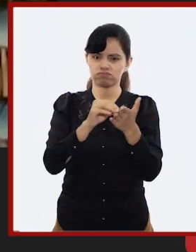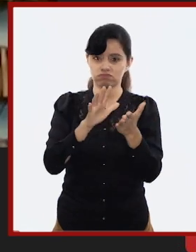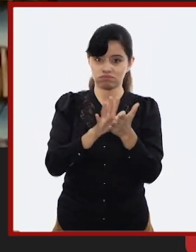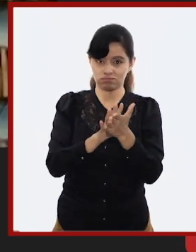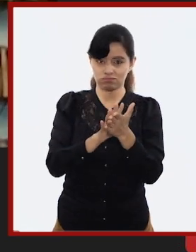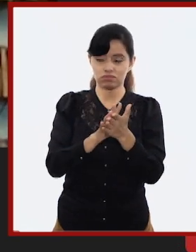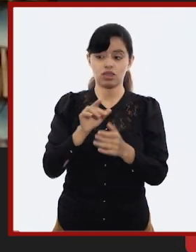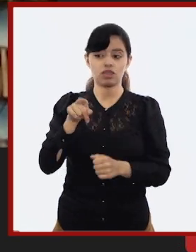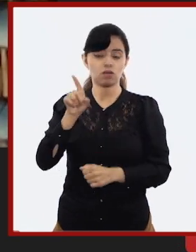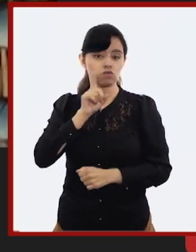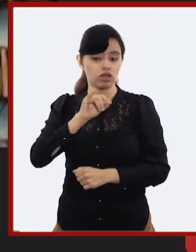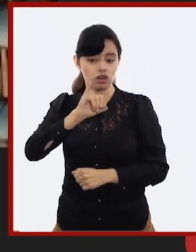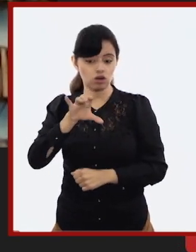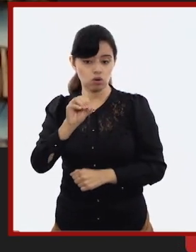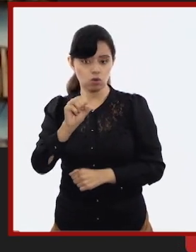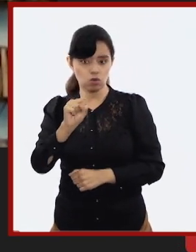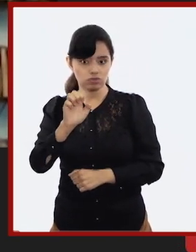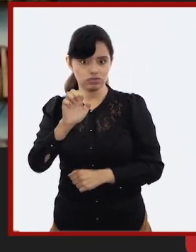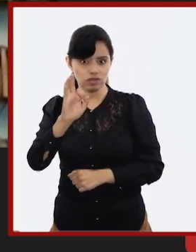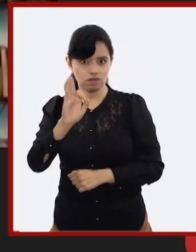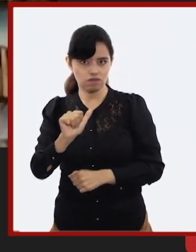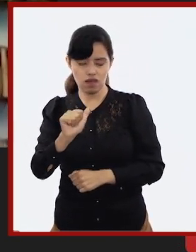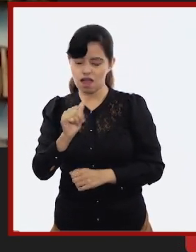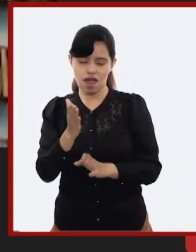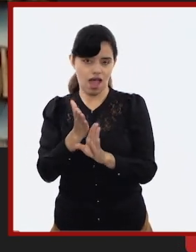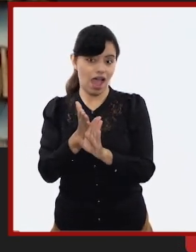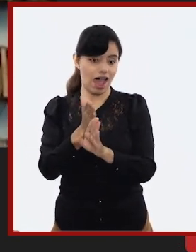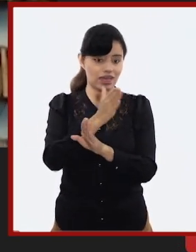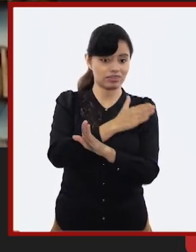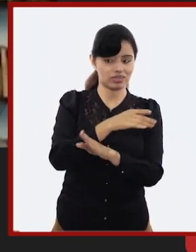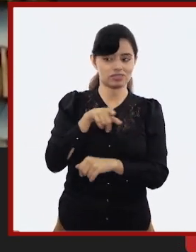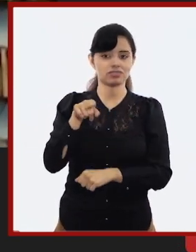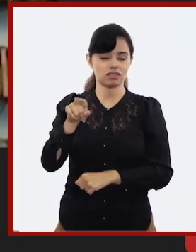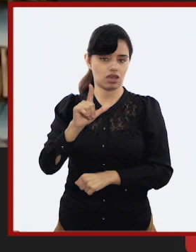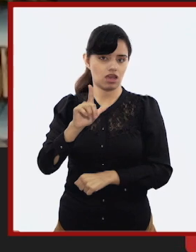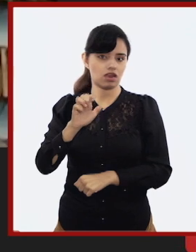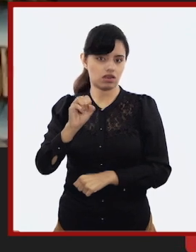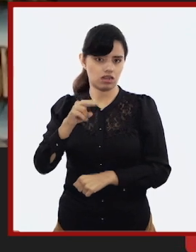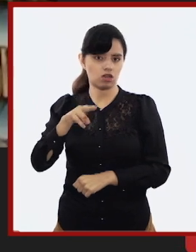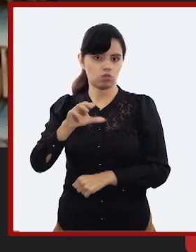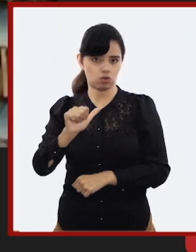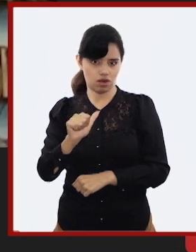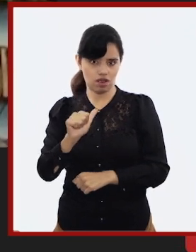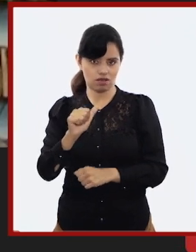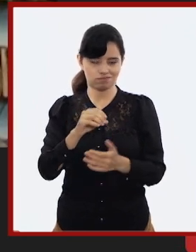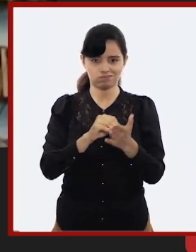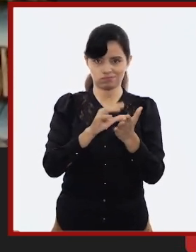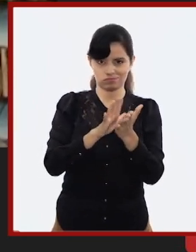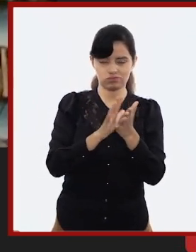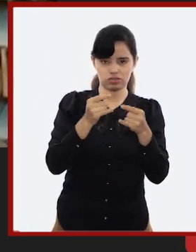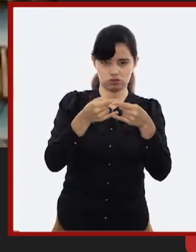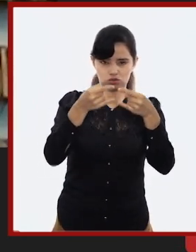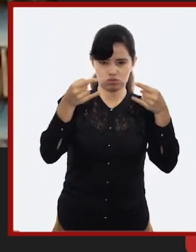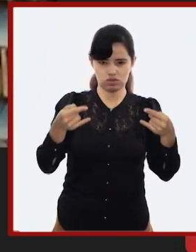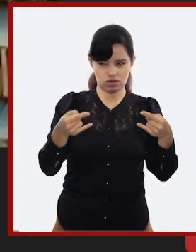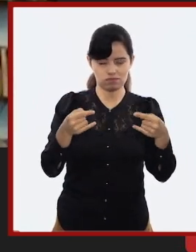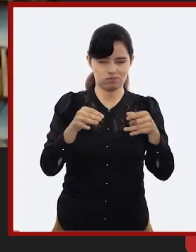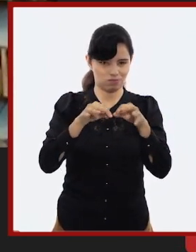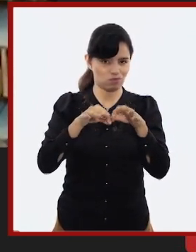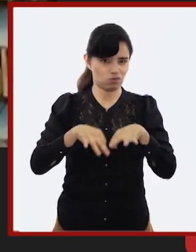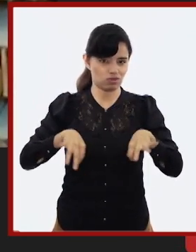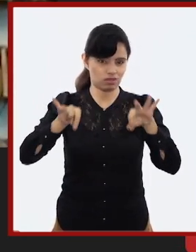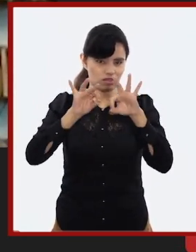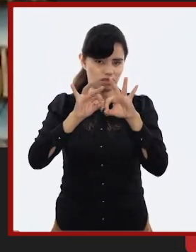Josefa. Entonces, por esa razón me parecía que tenía un gran simbolismo. Entonces, cuando pues